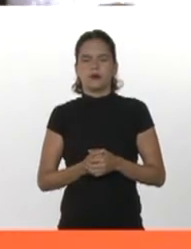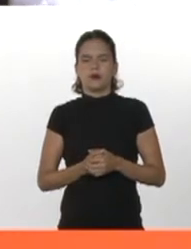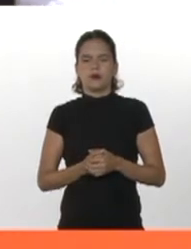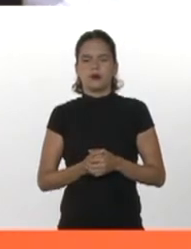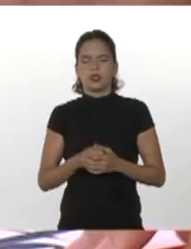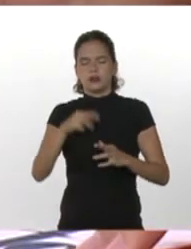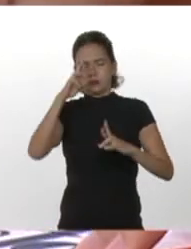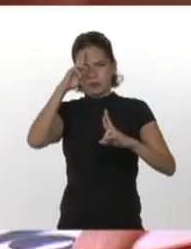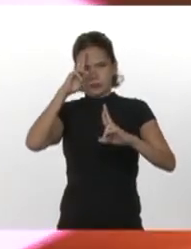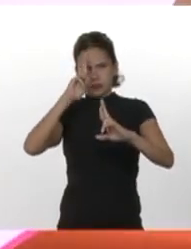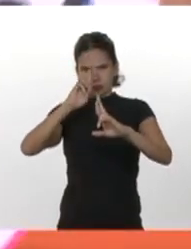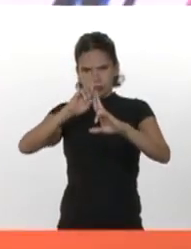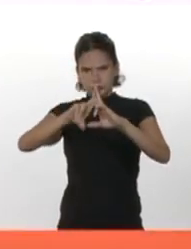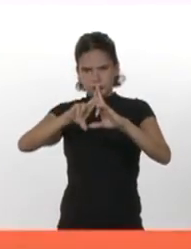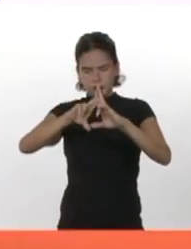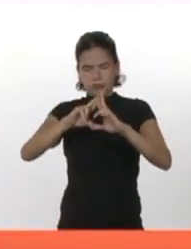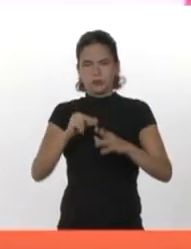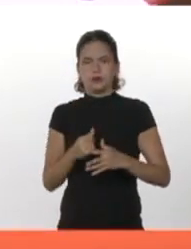el respeto